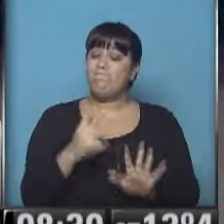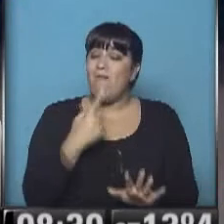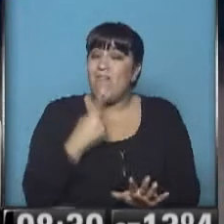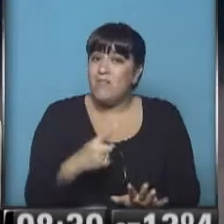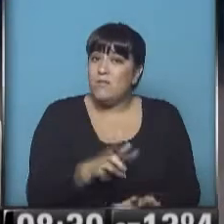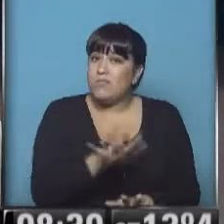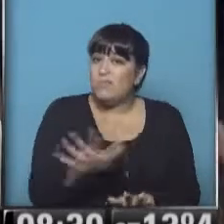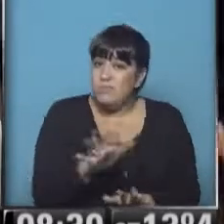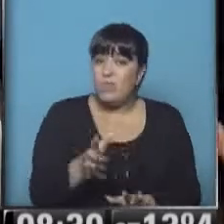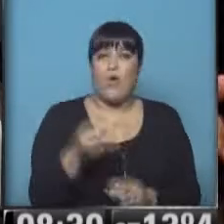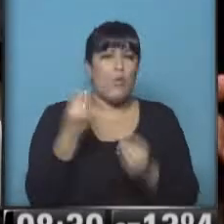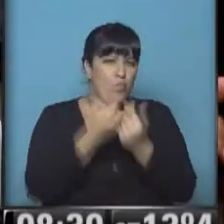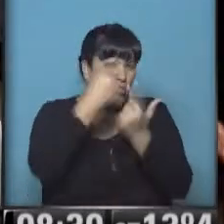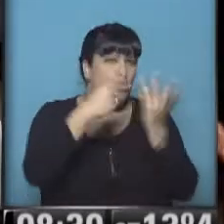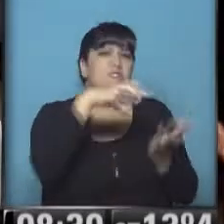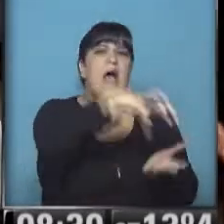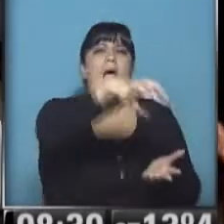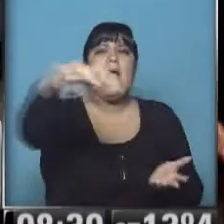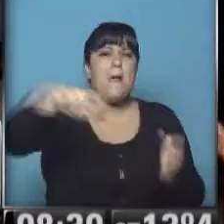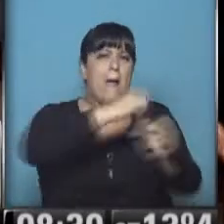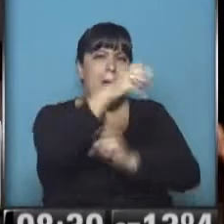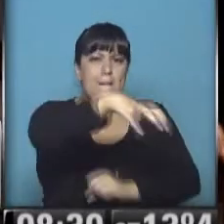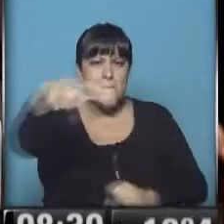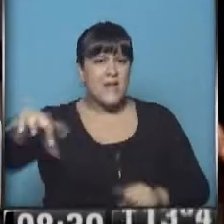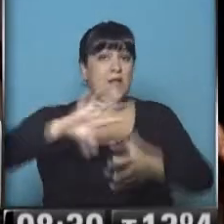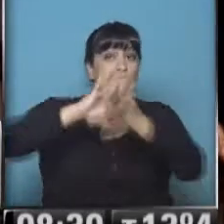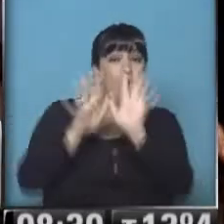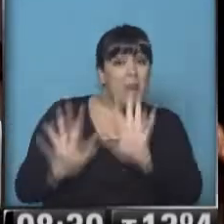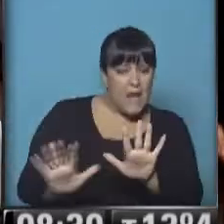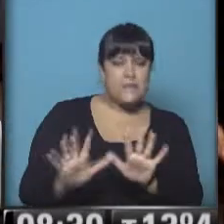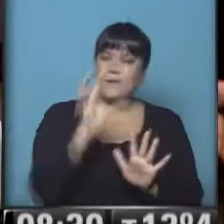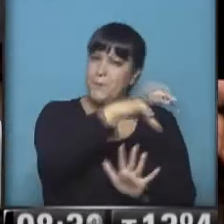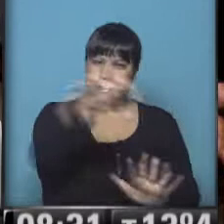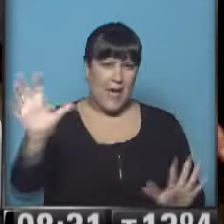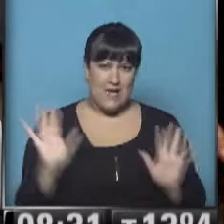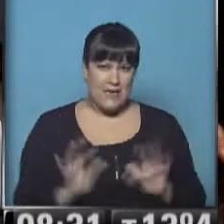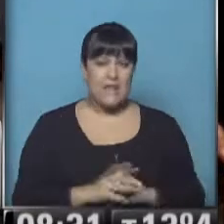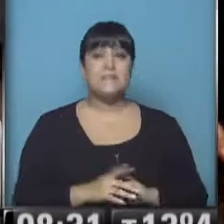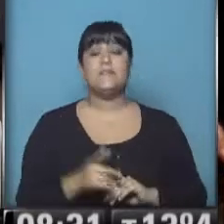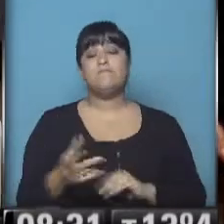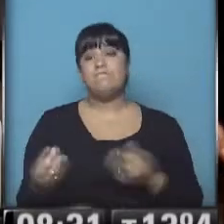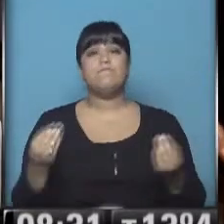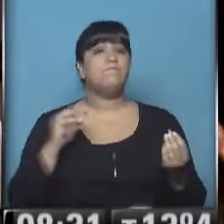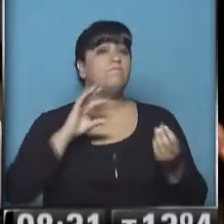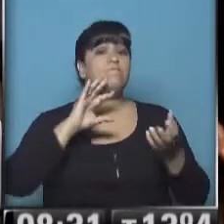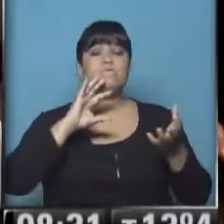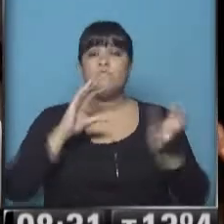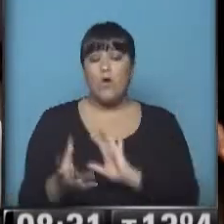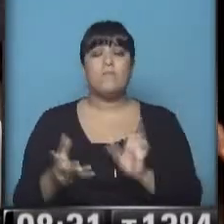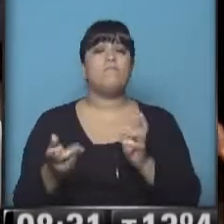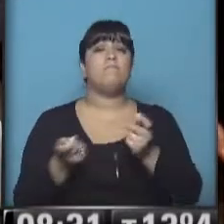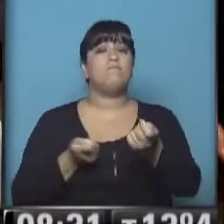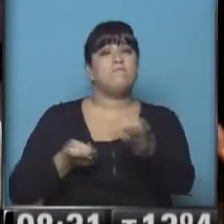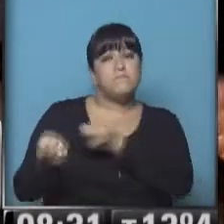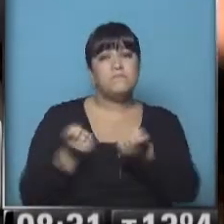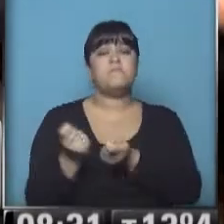son varias las empresas que habitualmente recurren a este tipo de mecanismo que se trata de operaciones lo que se llama operaciones